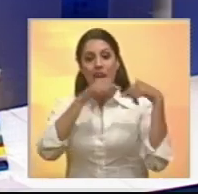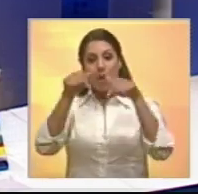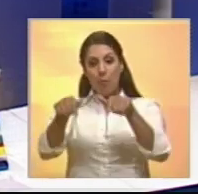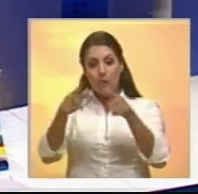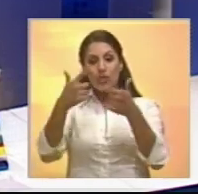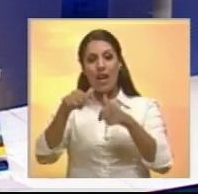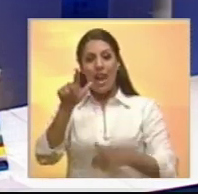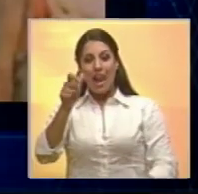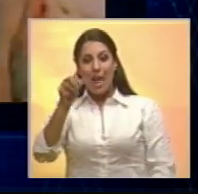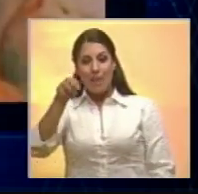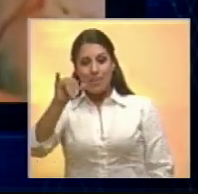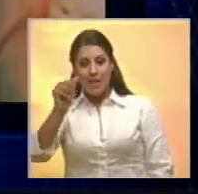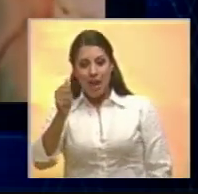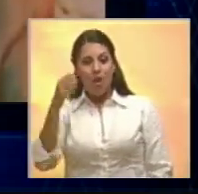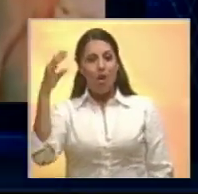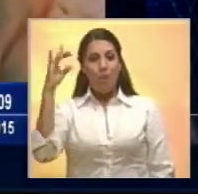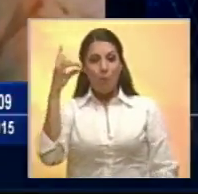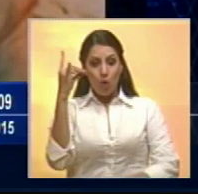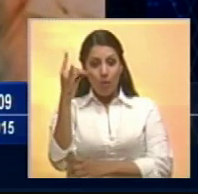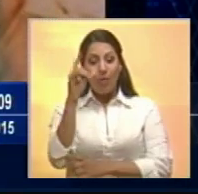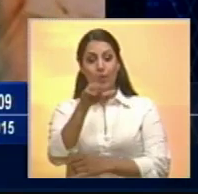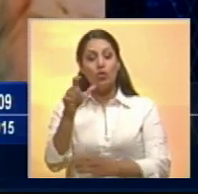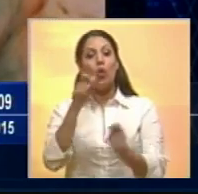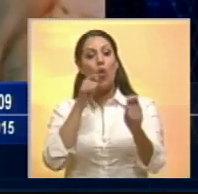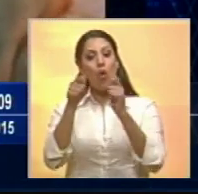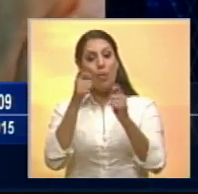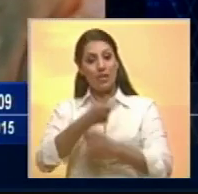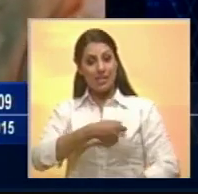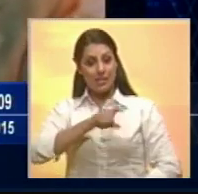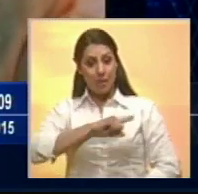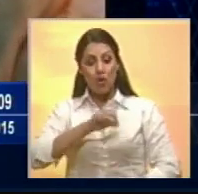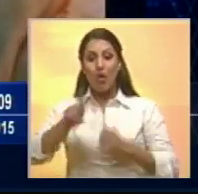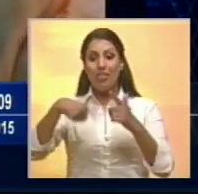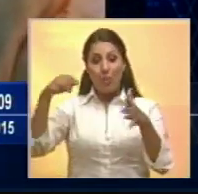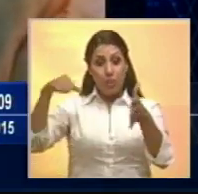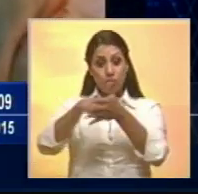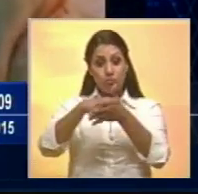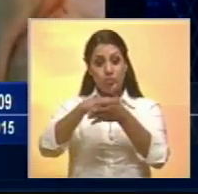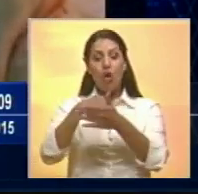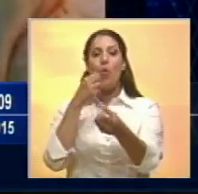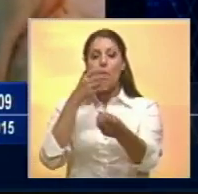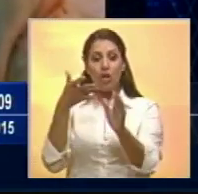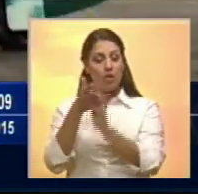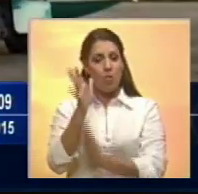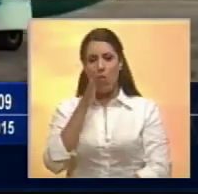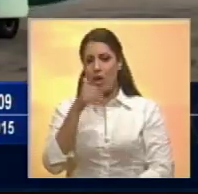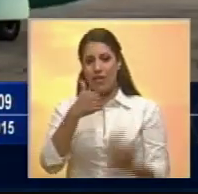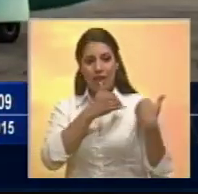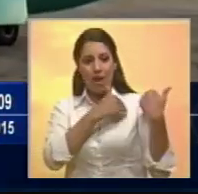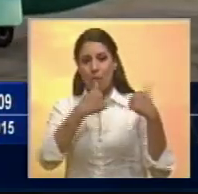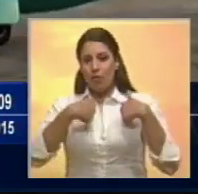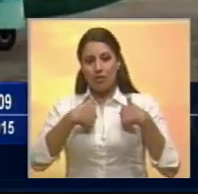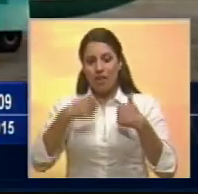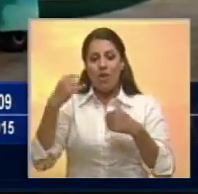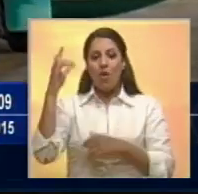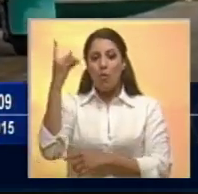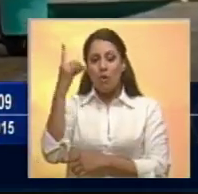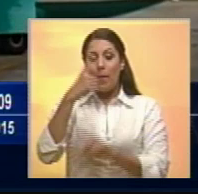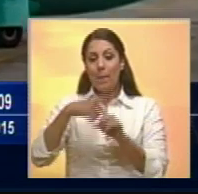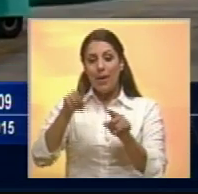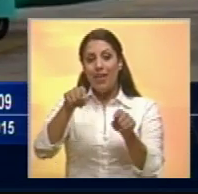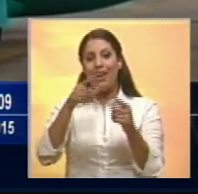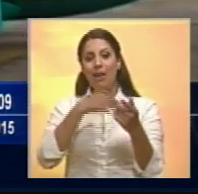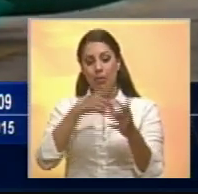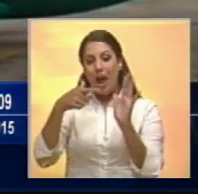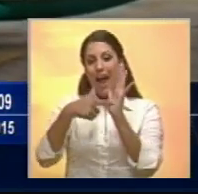Lamia Bolivia. Albacete Vidal declaró a medios de comunicación españoles luego del accidente. Alega que no es accionista de Lamia Bolivia, sino que arrienda